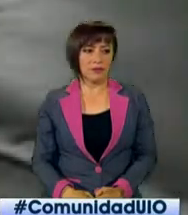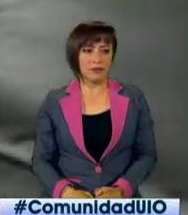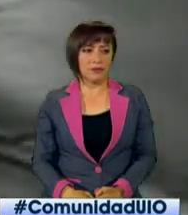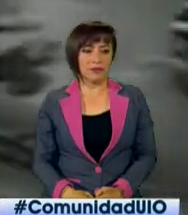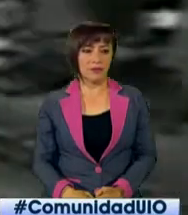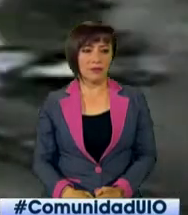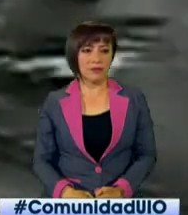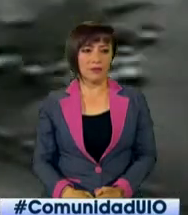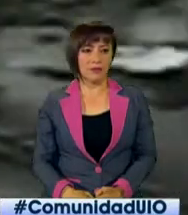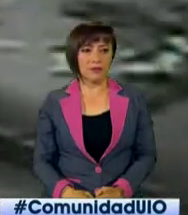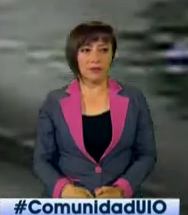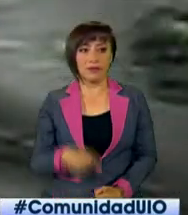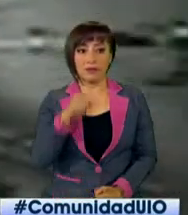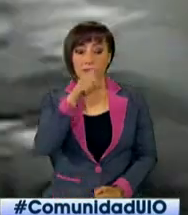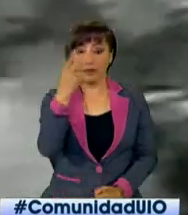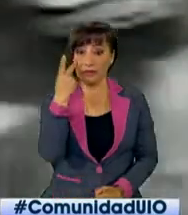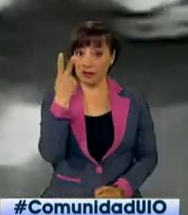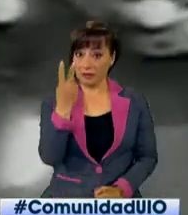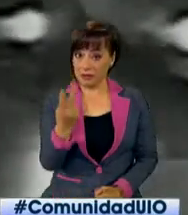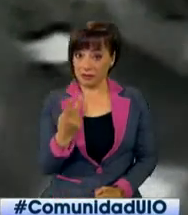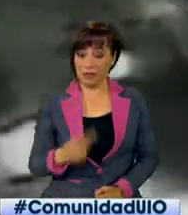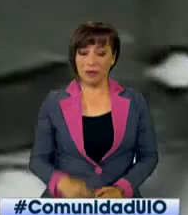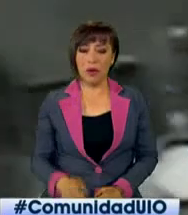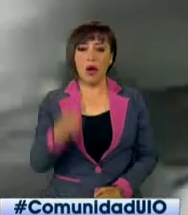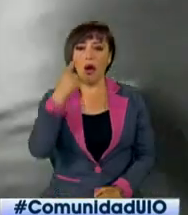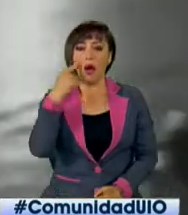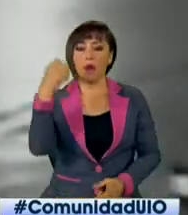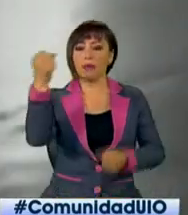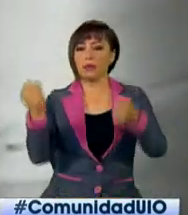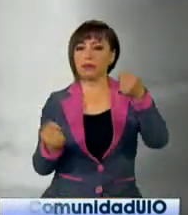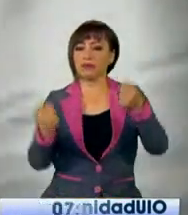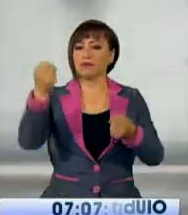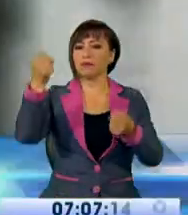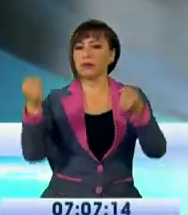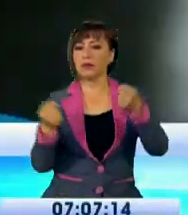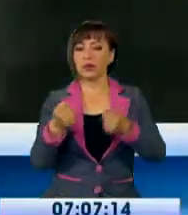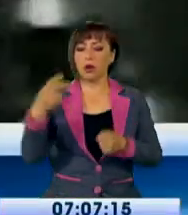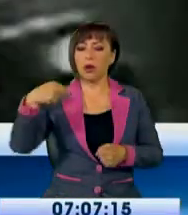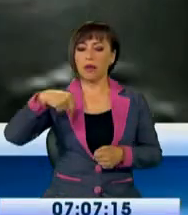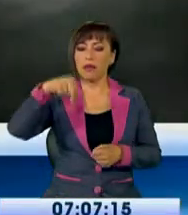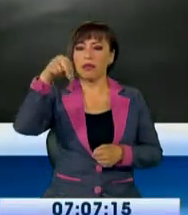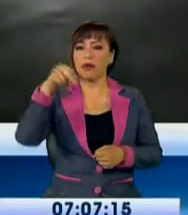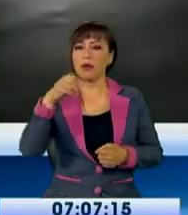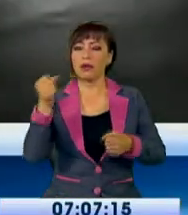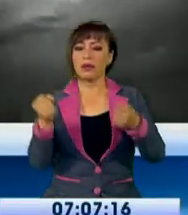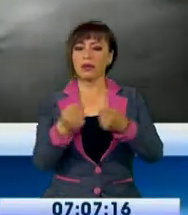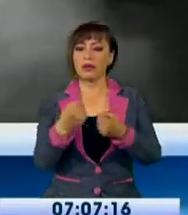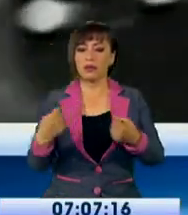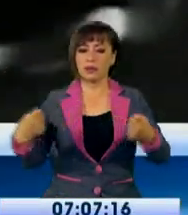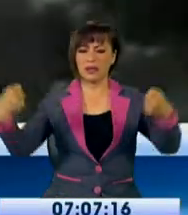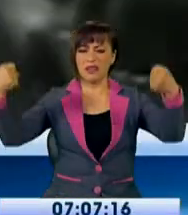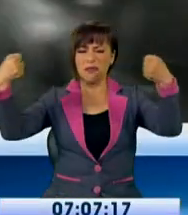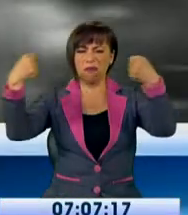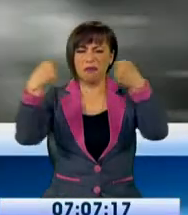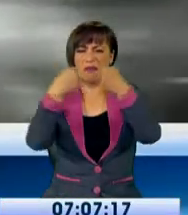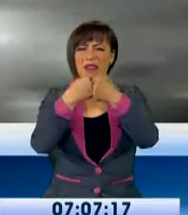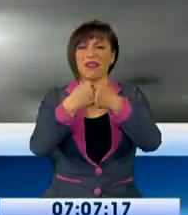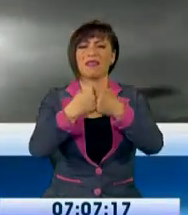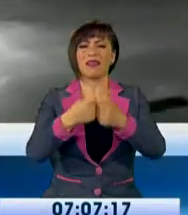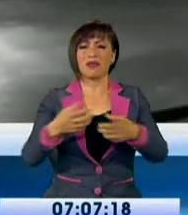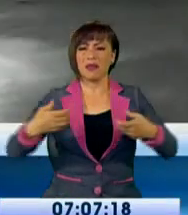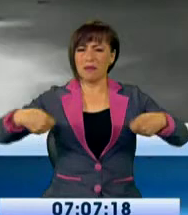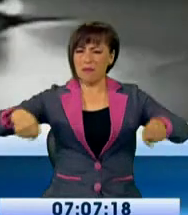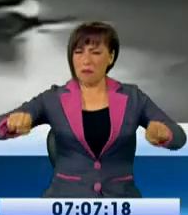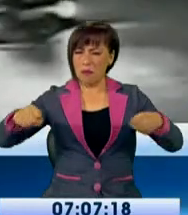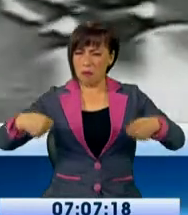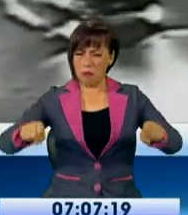Las imágenes muestran cómo el conductor, que se moviliza en dirección norte, se estrella de frente contra el otro motociclista